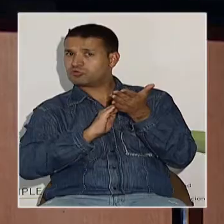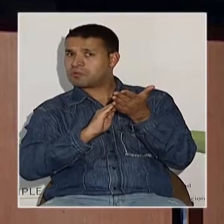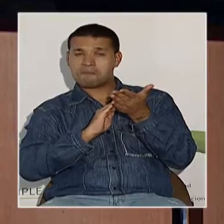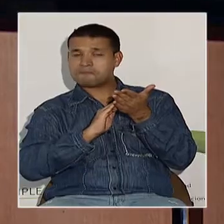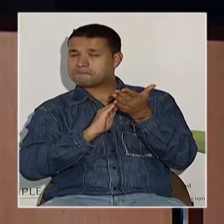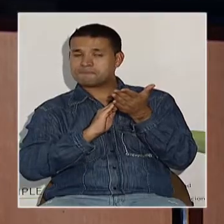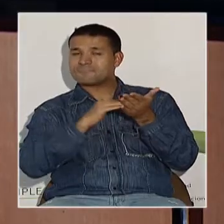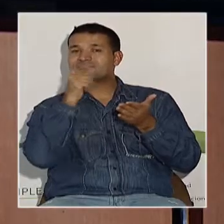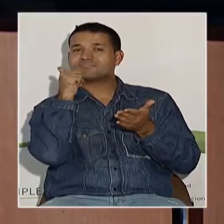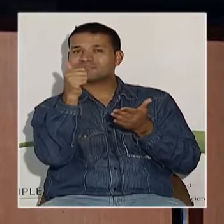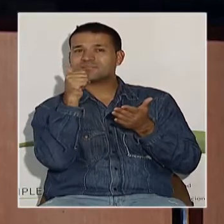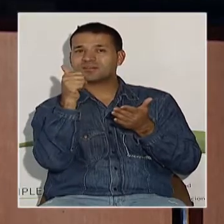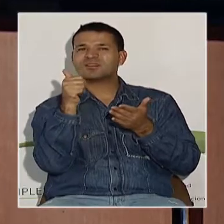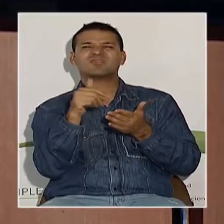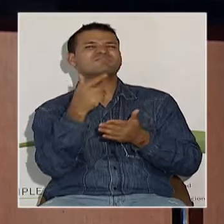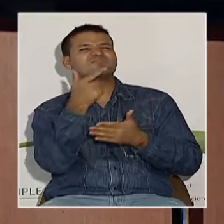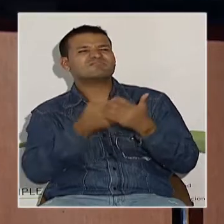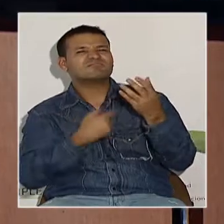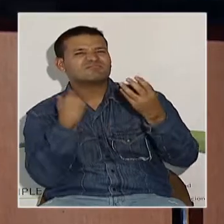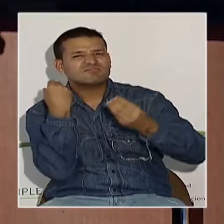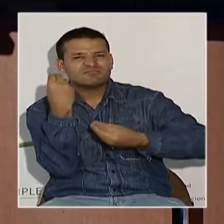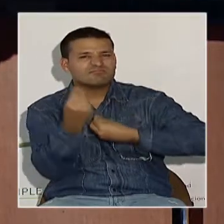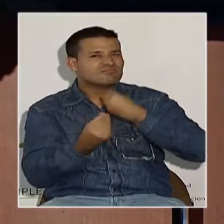contrario. Les voy a decir qué.